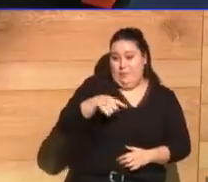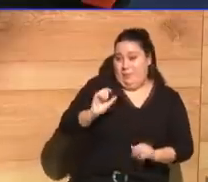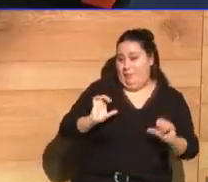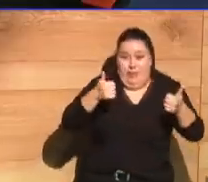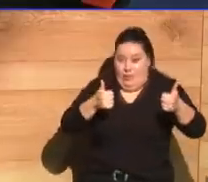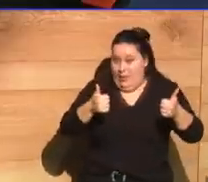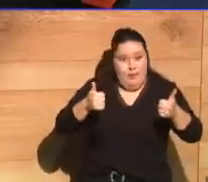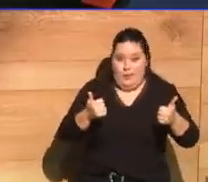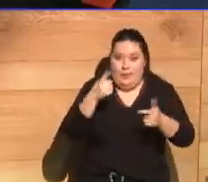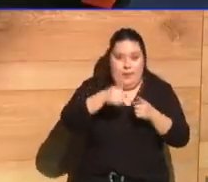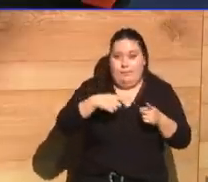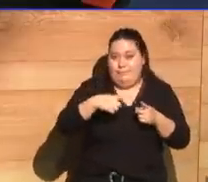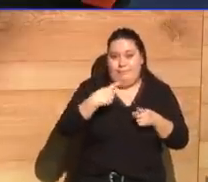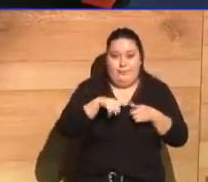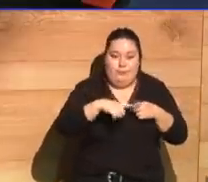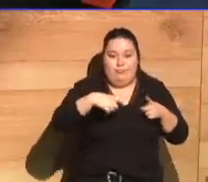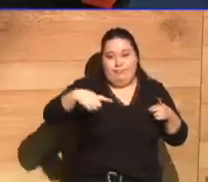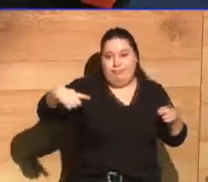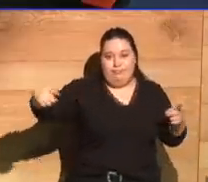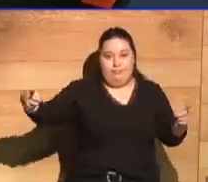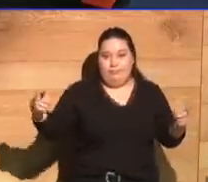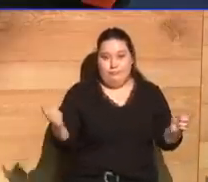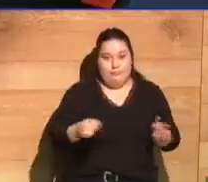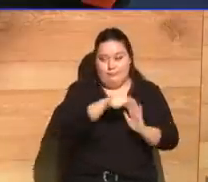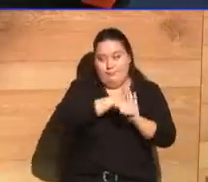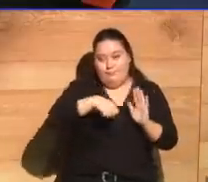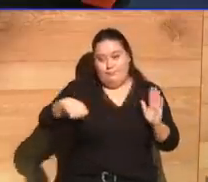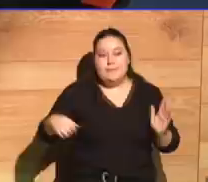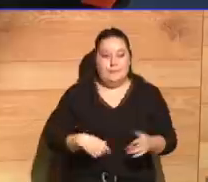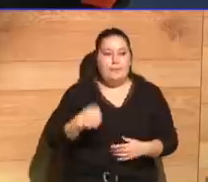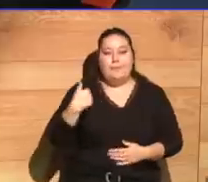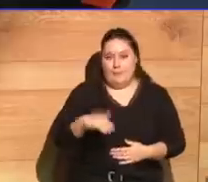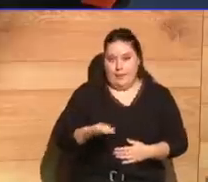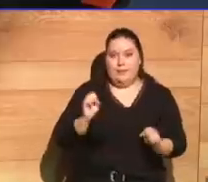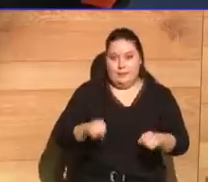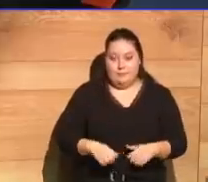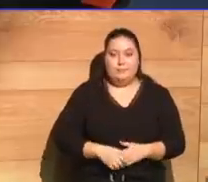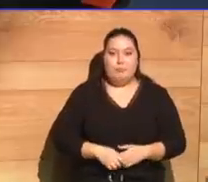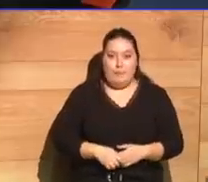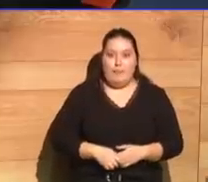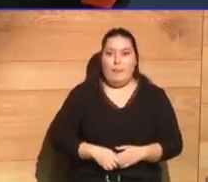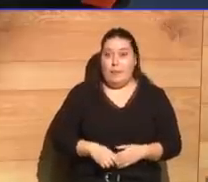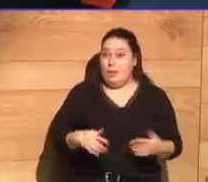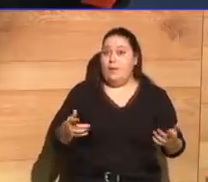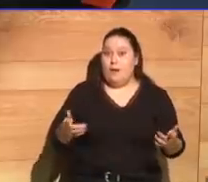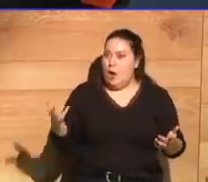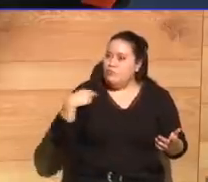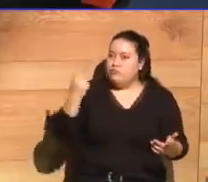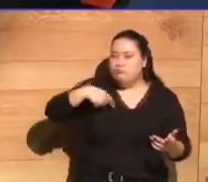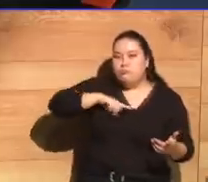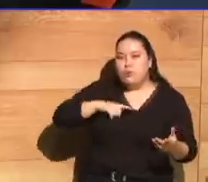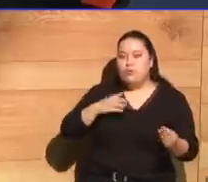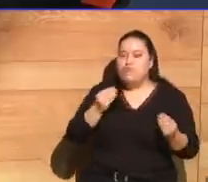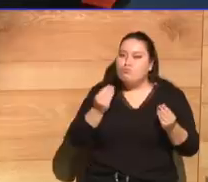va reproduciendo cosas, ya lo habéis visto, o sea, no hay una coherencia. Vale, sí, hace los Tres Mosqueteros los Shulkin. Y dijeron, uy, si tenemos mucho, mucho,